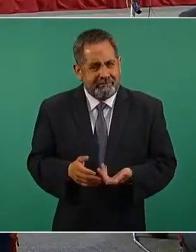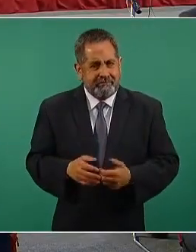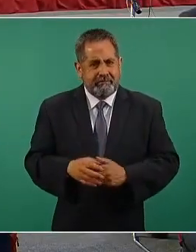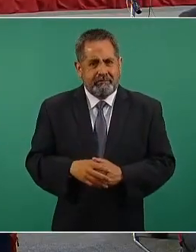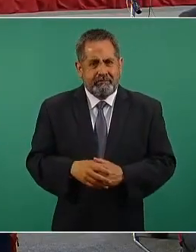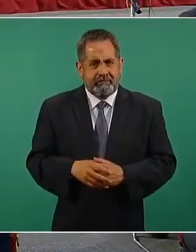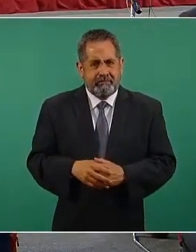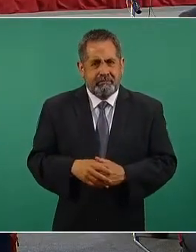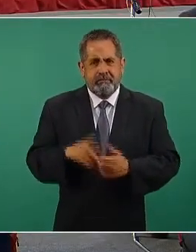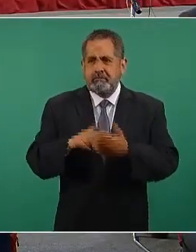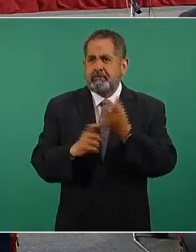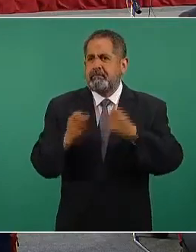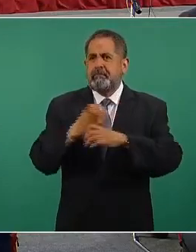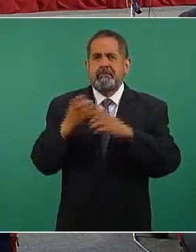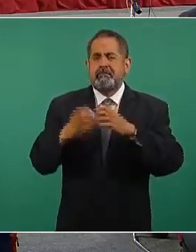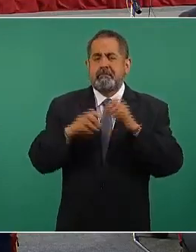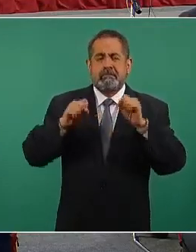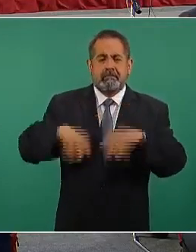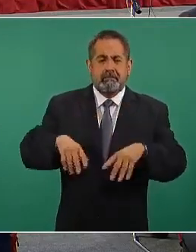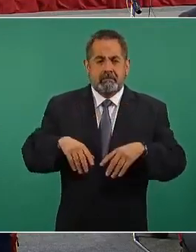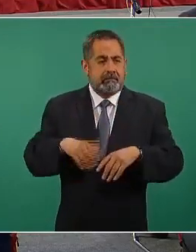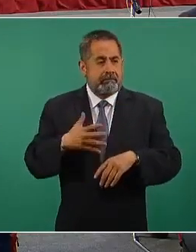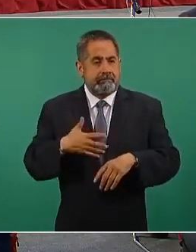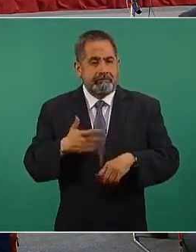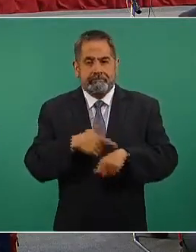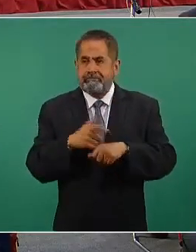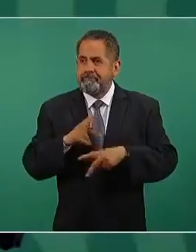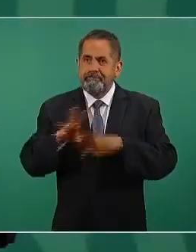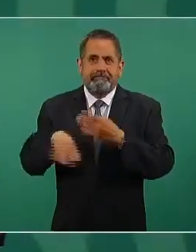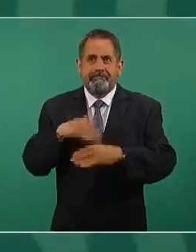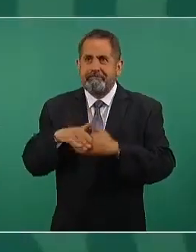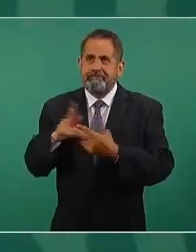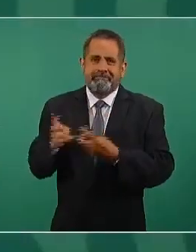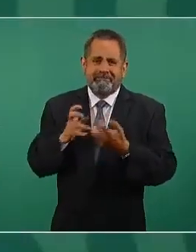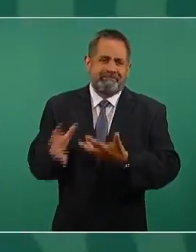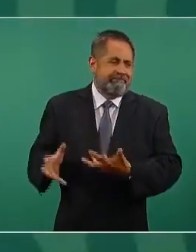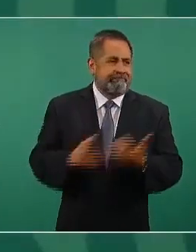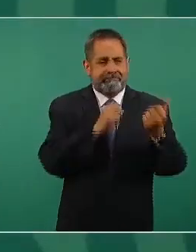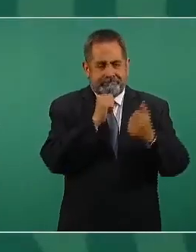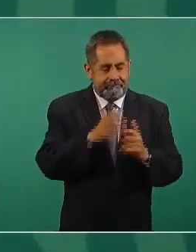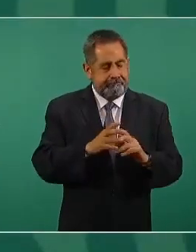y dejaron algunas cosas, porque no les dio tiempo de llevárselo todo.